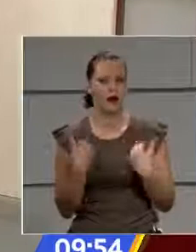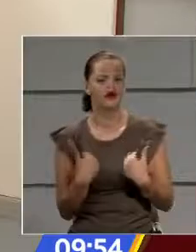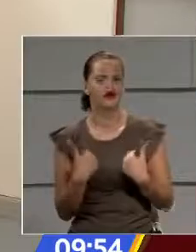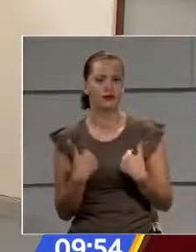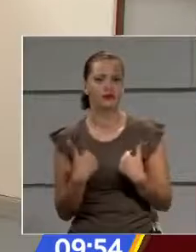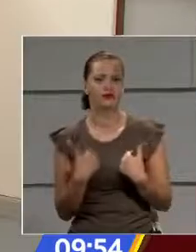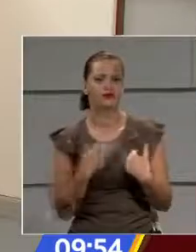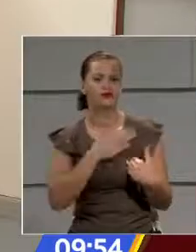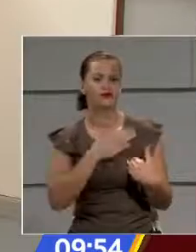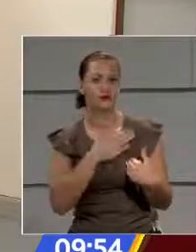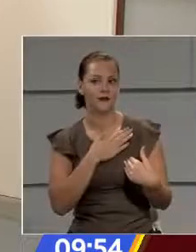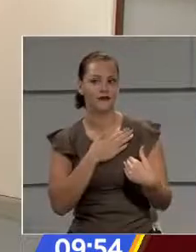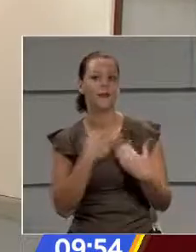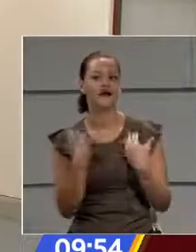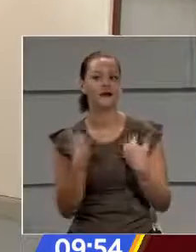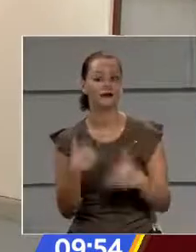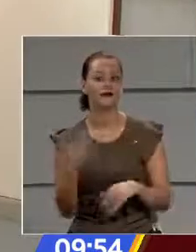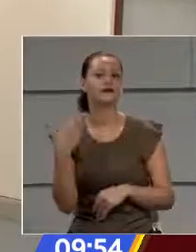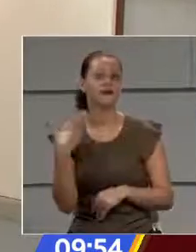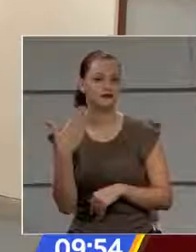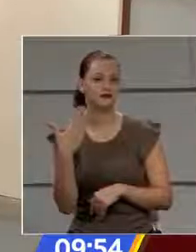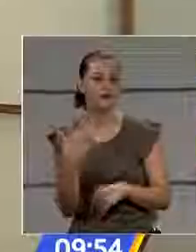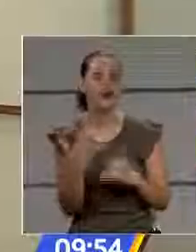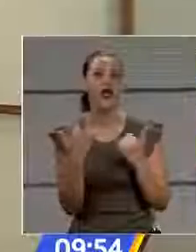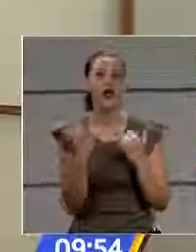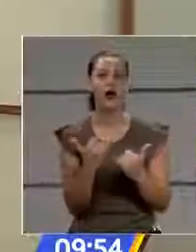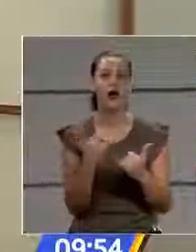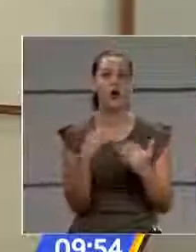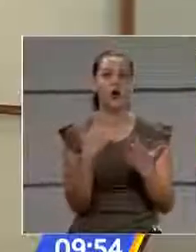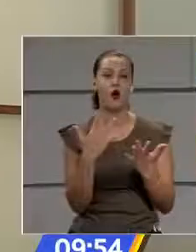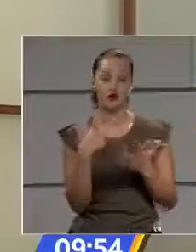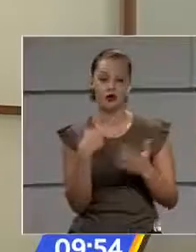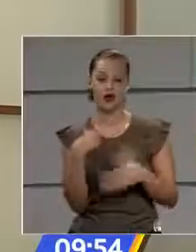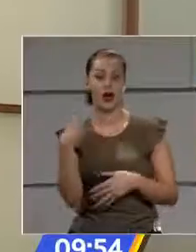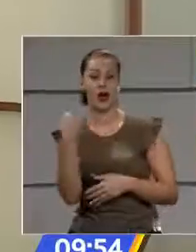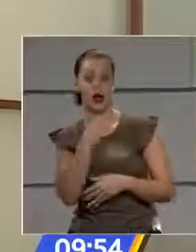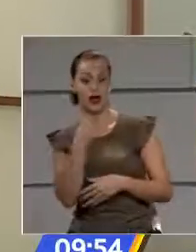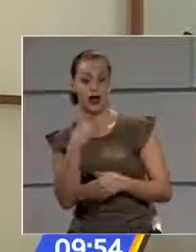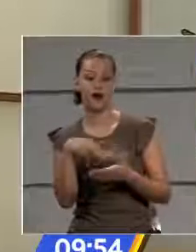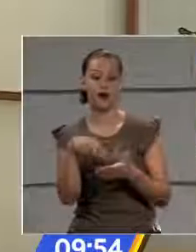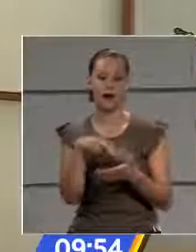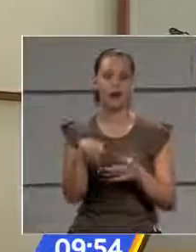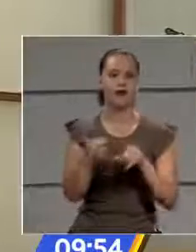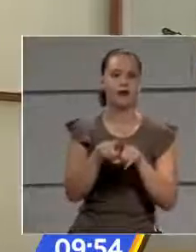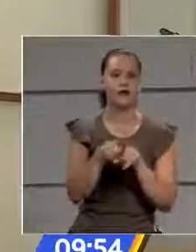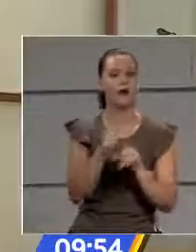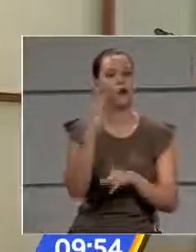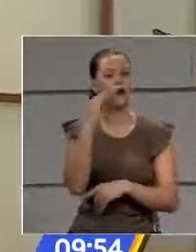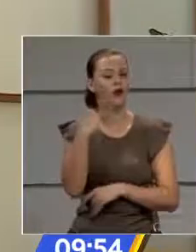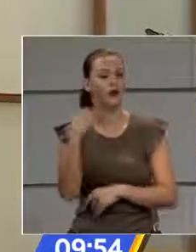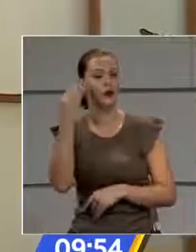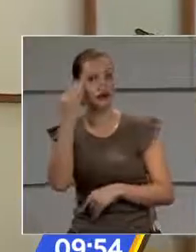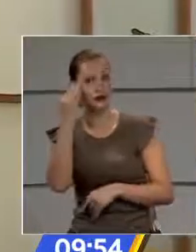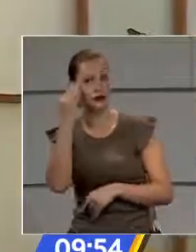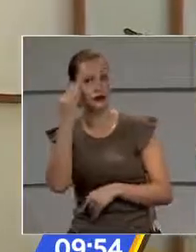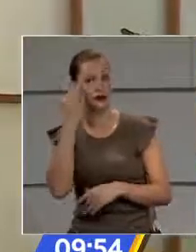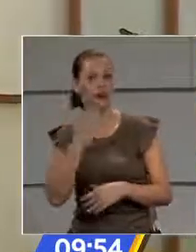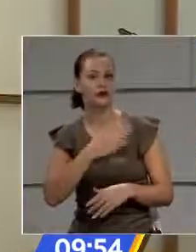Muy bien. Cansa. Y ahora, ¿cómo quedamos? Bueno, yo que canté y bailé también, sí, porque yo me la sabía.